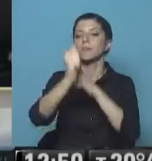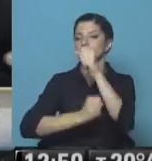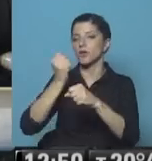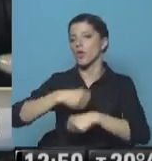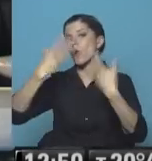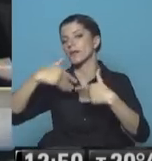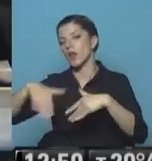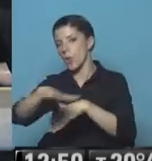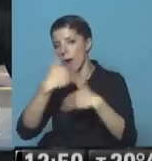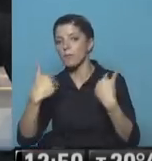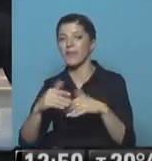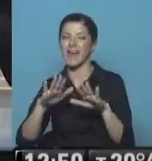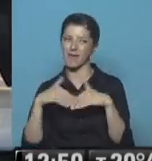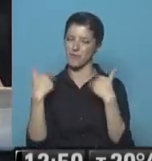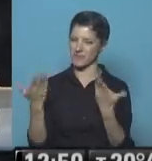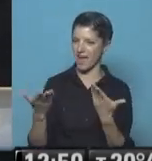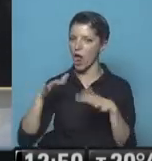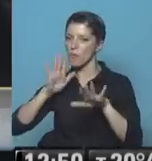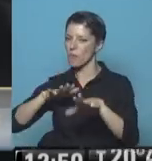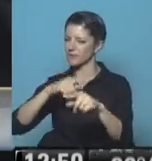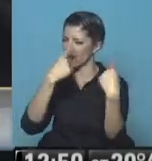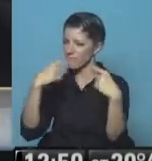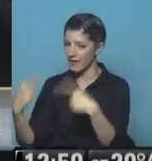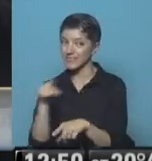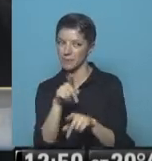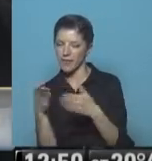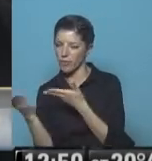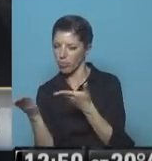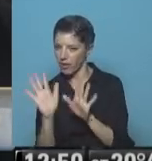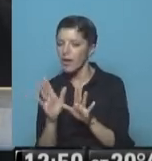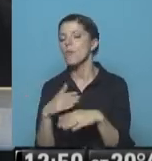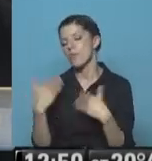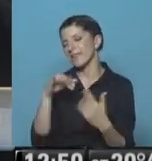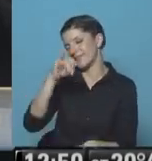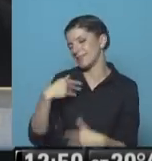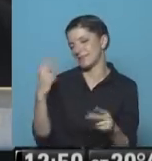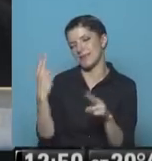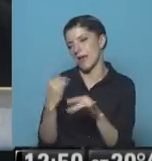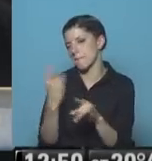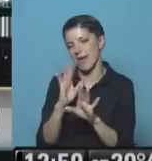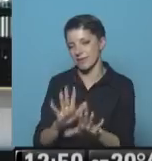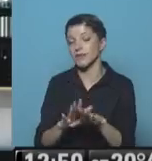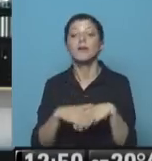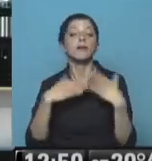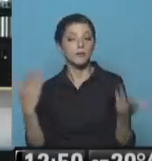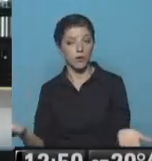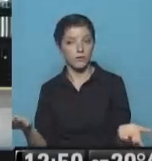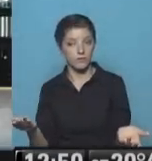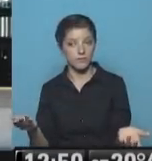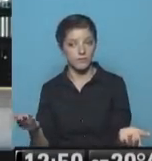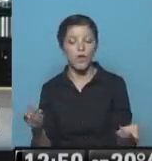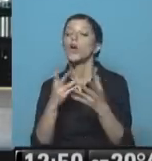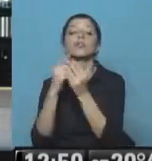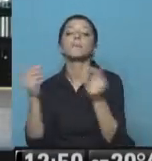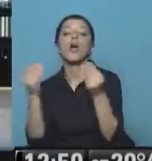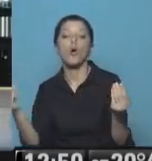pueden utilizar movilizaciones para sus propios objetivos, no cabe la menor duda. Por eso, ¿cómo va a terminar? Si va a terminar como en Ucrania o